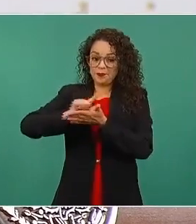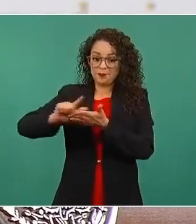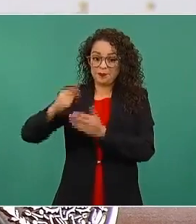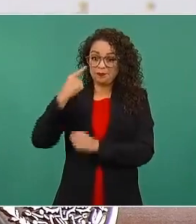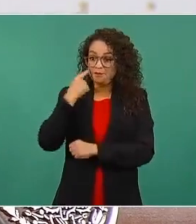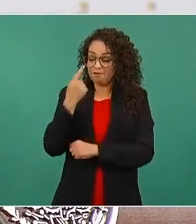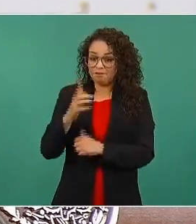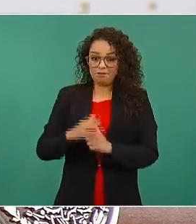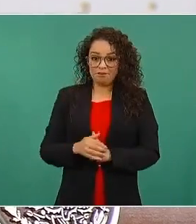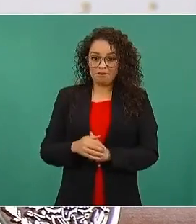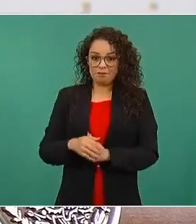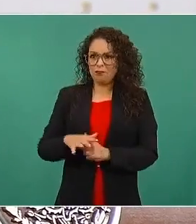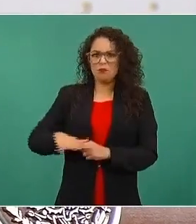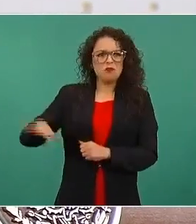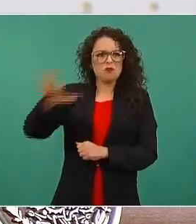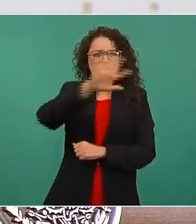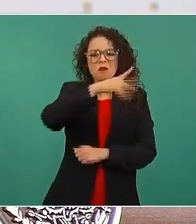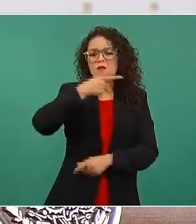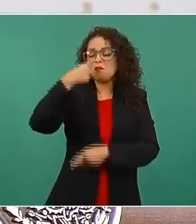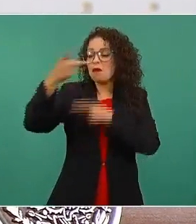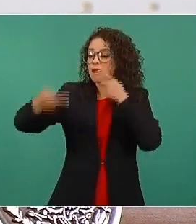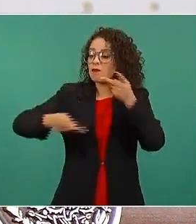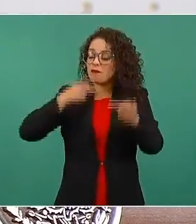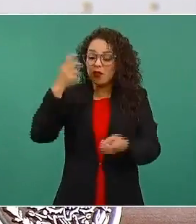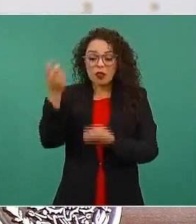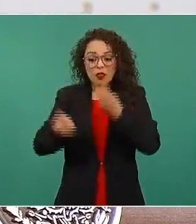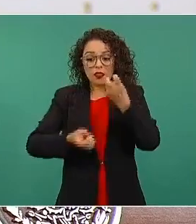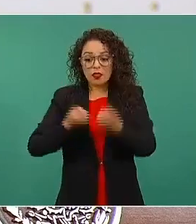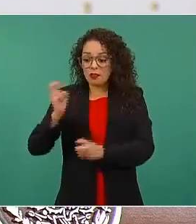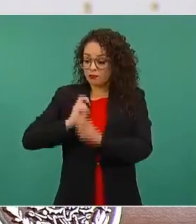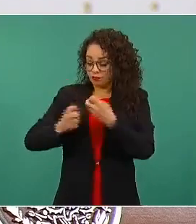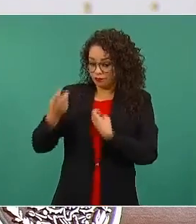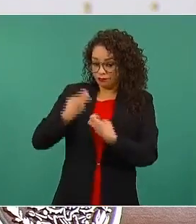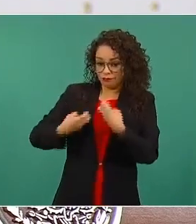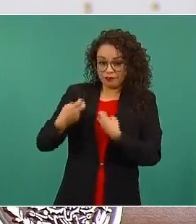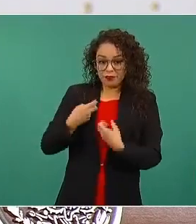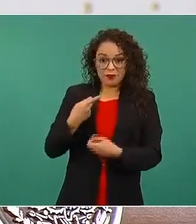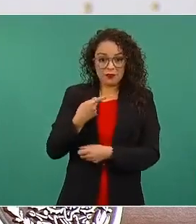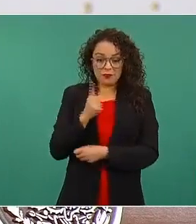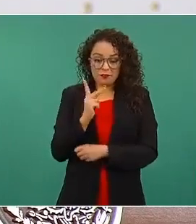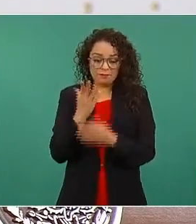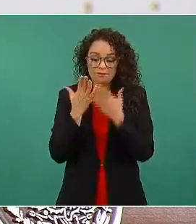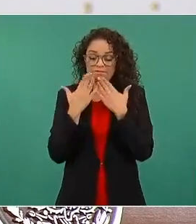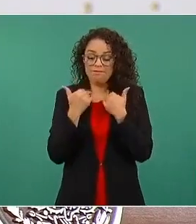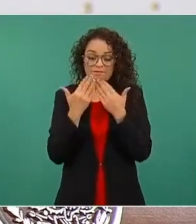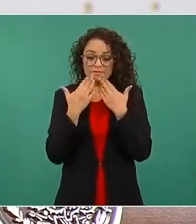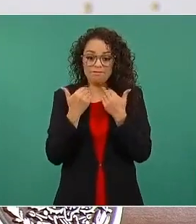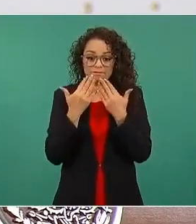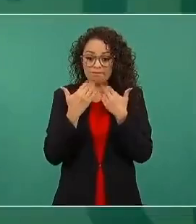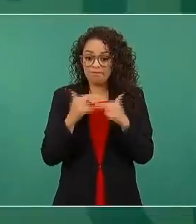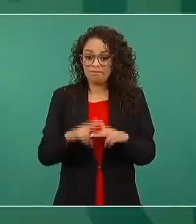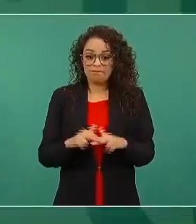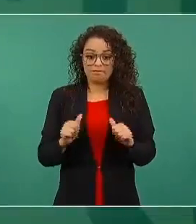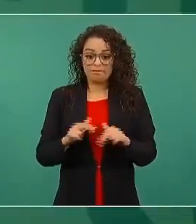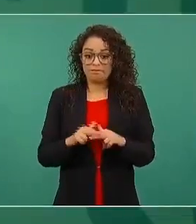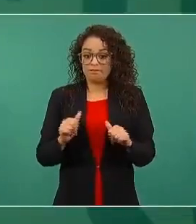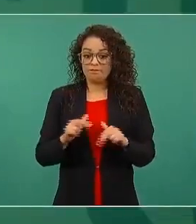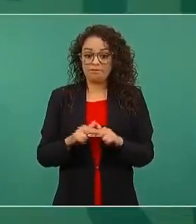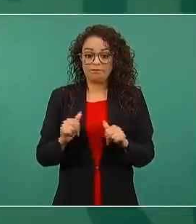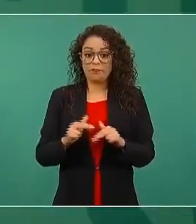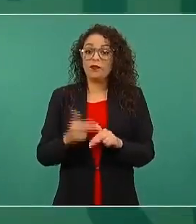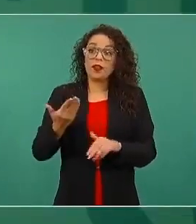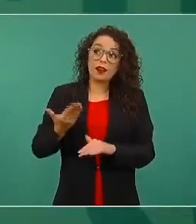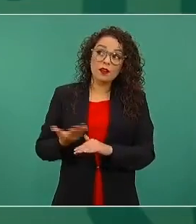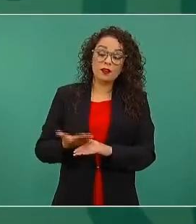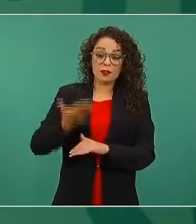pueden decir lo que quieran, ¿sí? Pero ya no hay la corrupción que